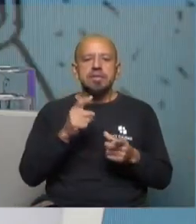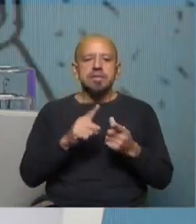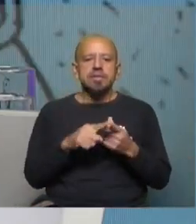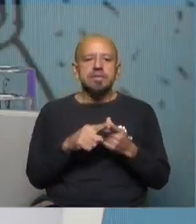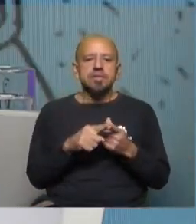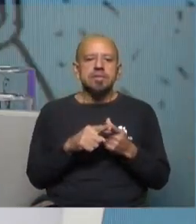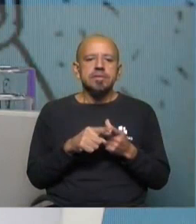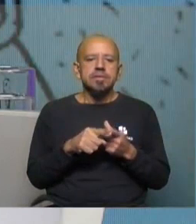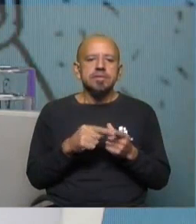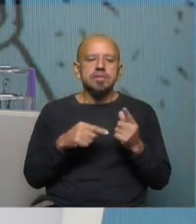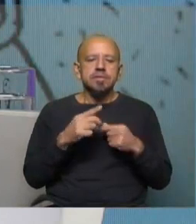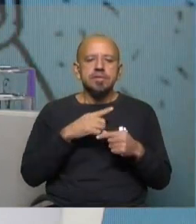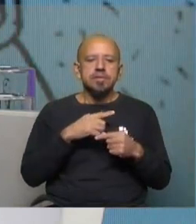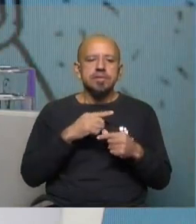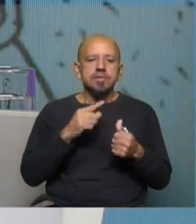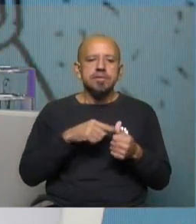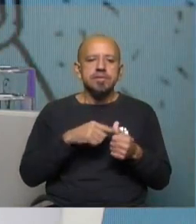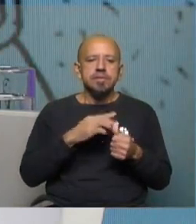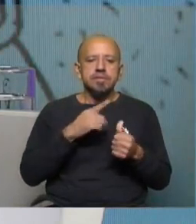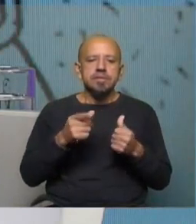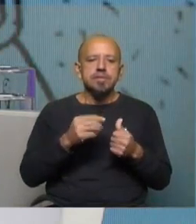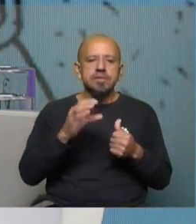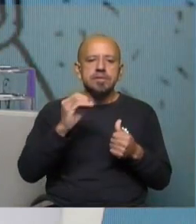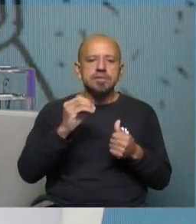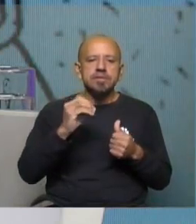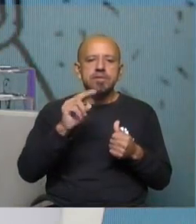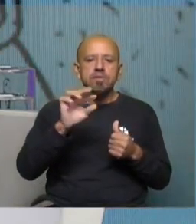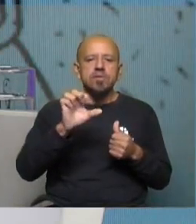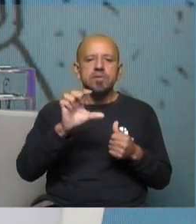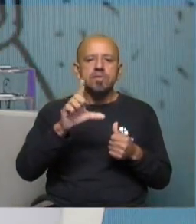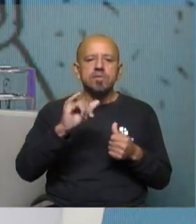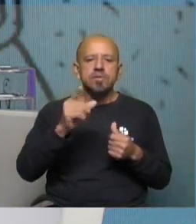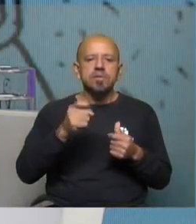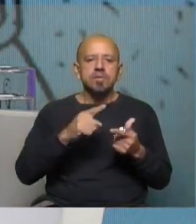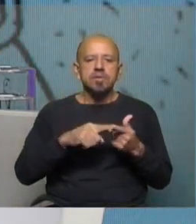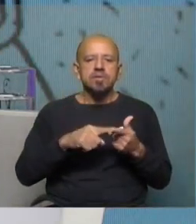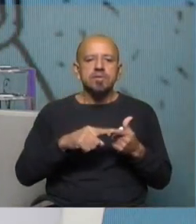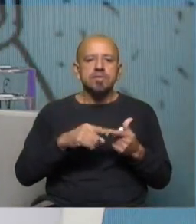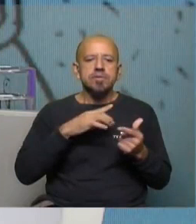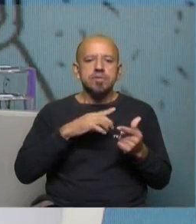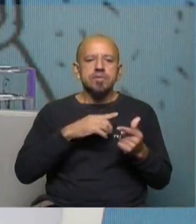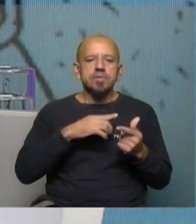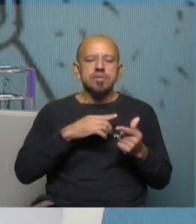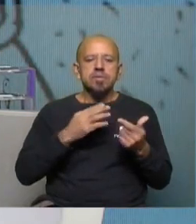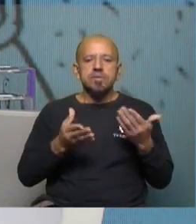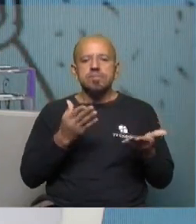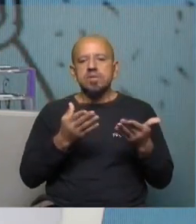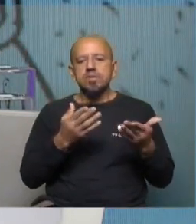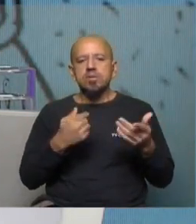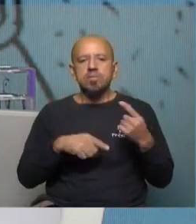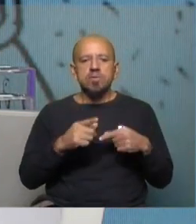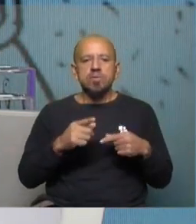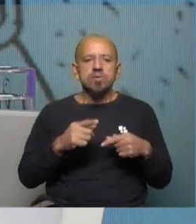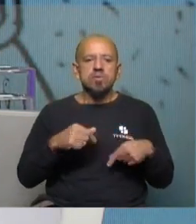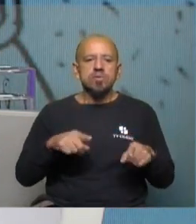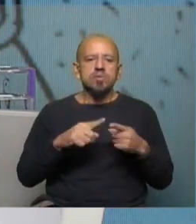vamos a pedir el Mendieta en un momento aparece obelix como una especie obeliza y muy parecido erics Este pero